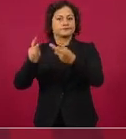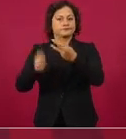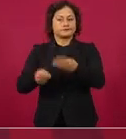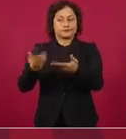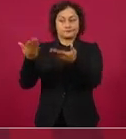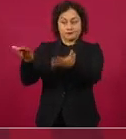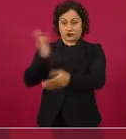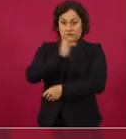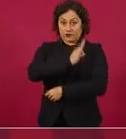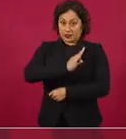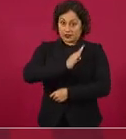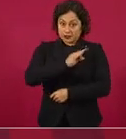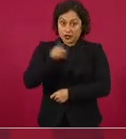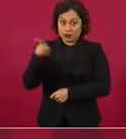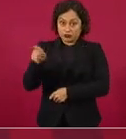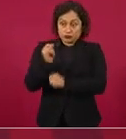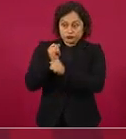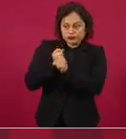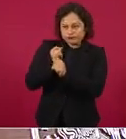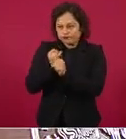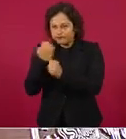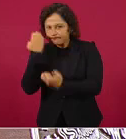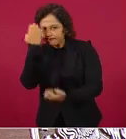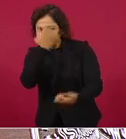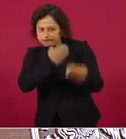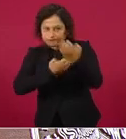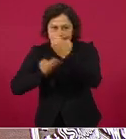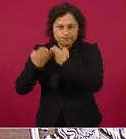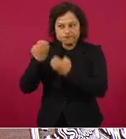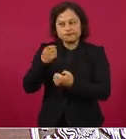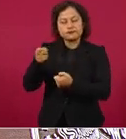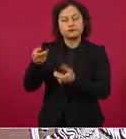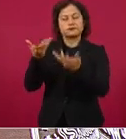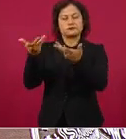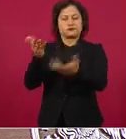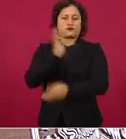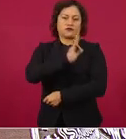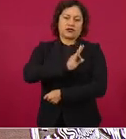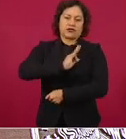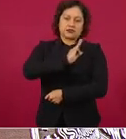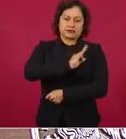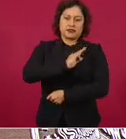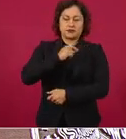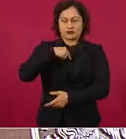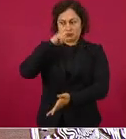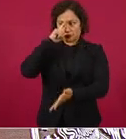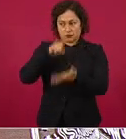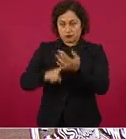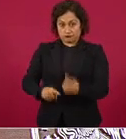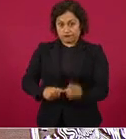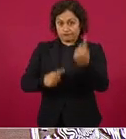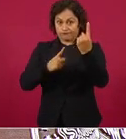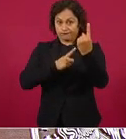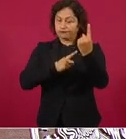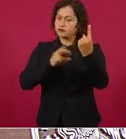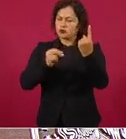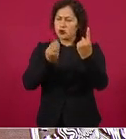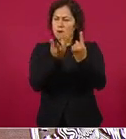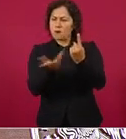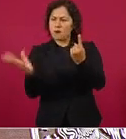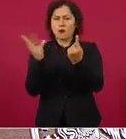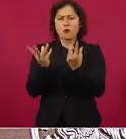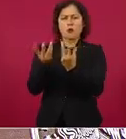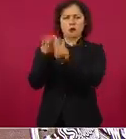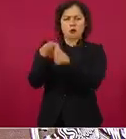y tu dedicación a la defensa del medio ambiente, y yo creo que no estás sola, hay mucha gente que te